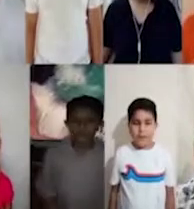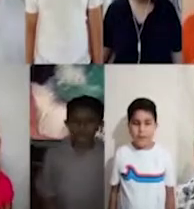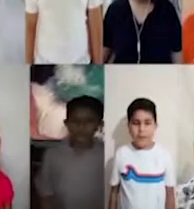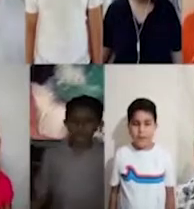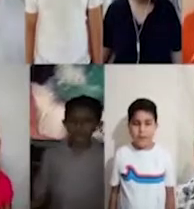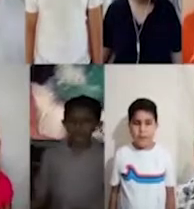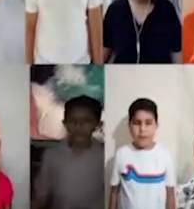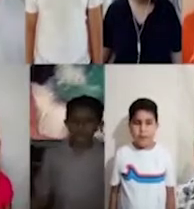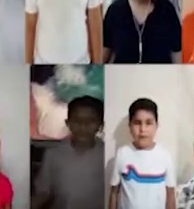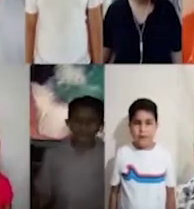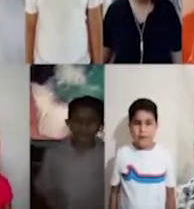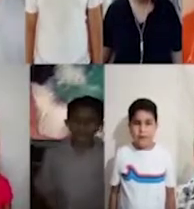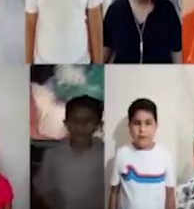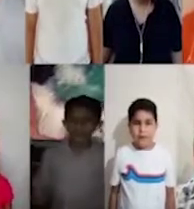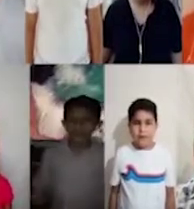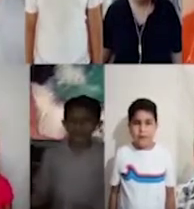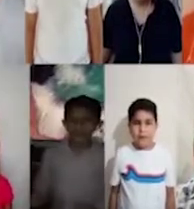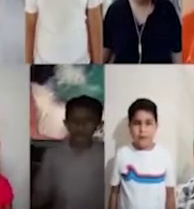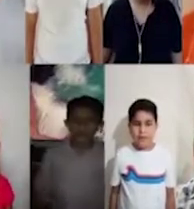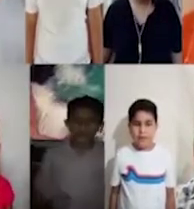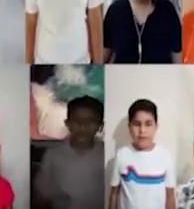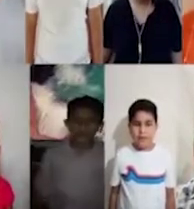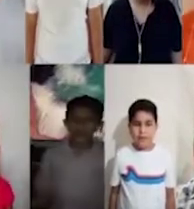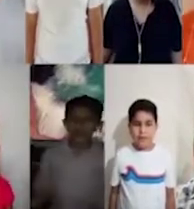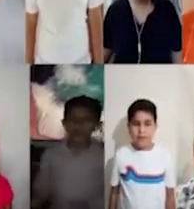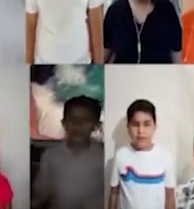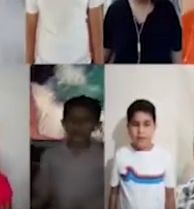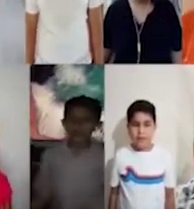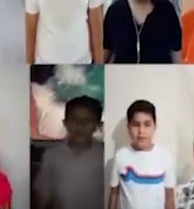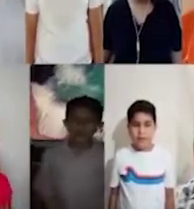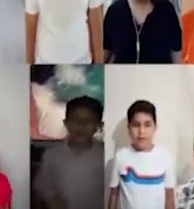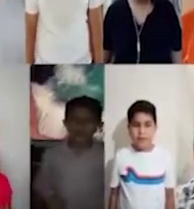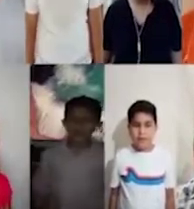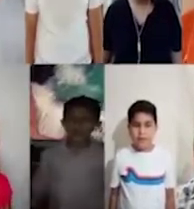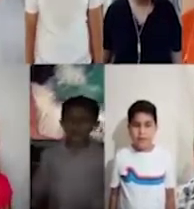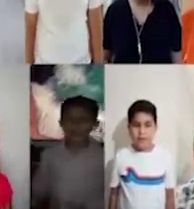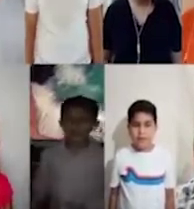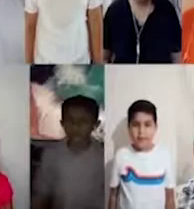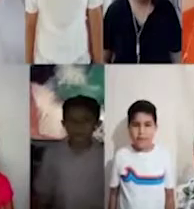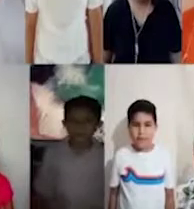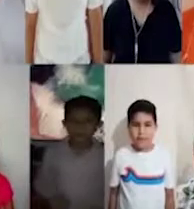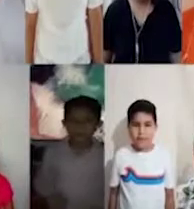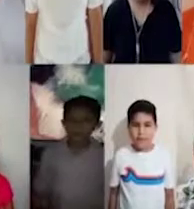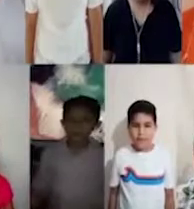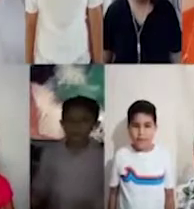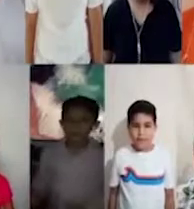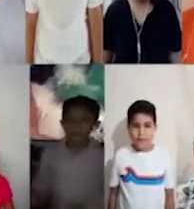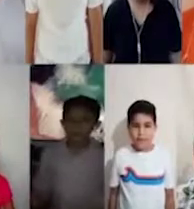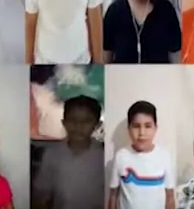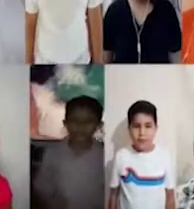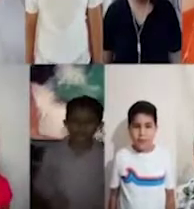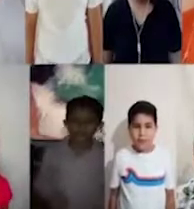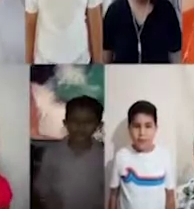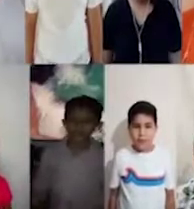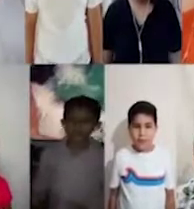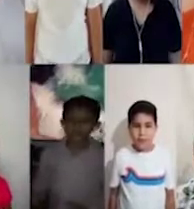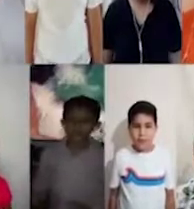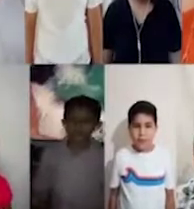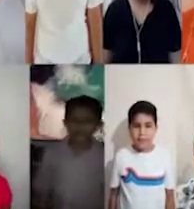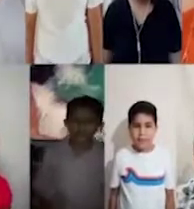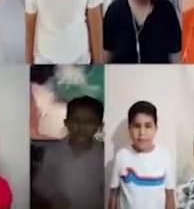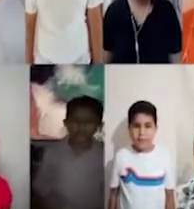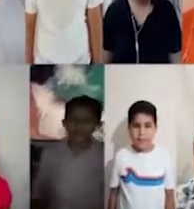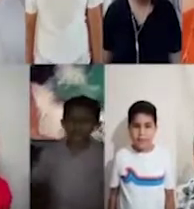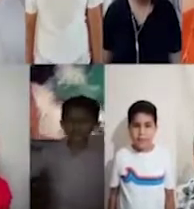no se vayan para las personas